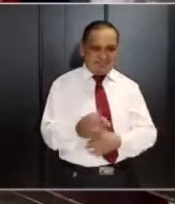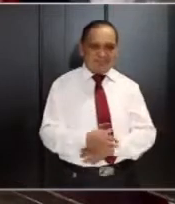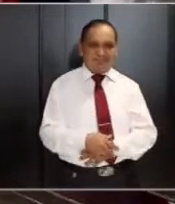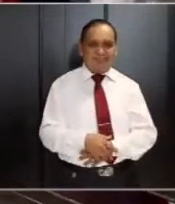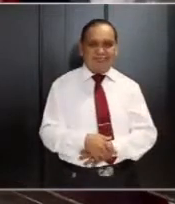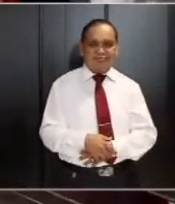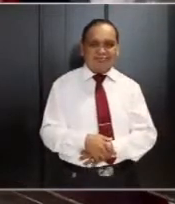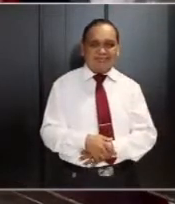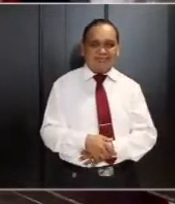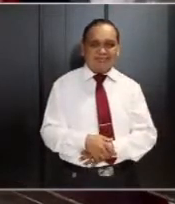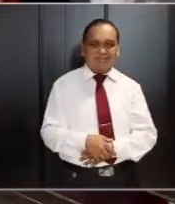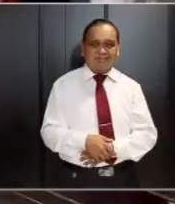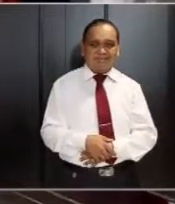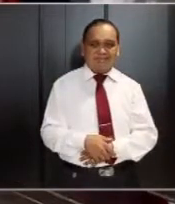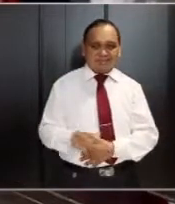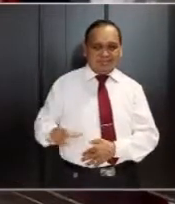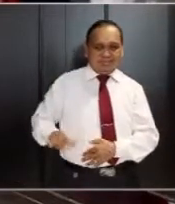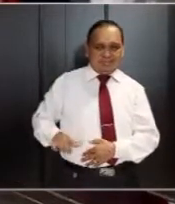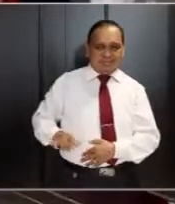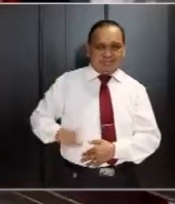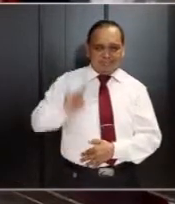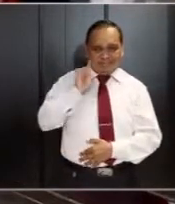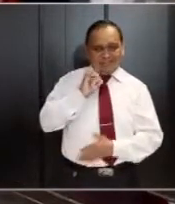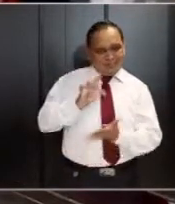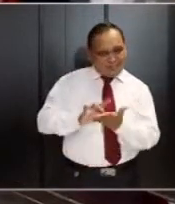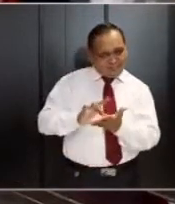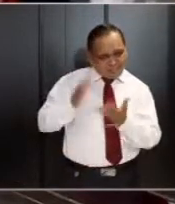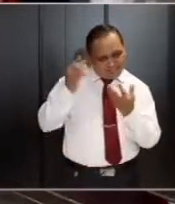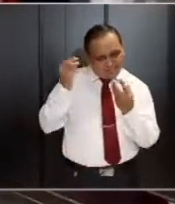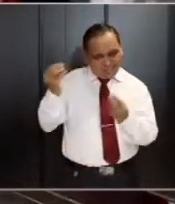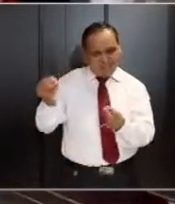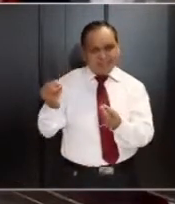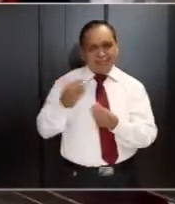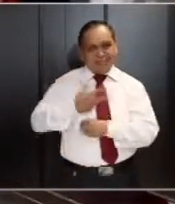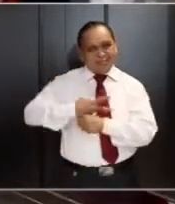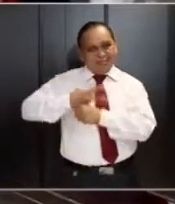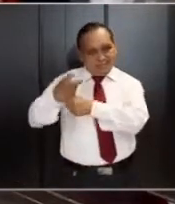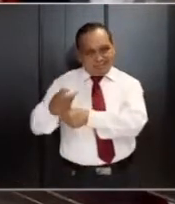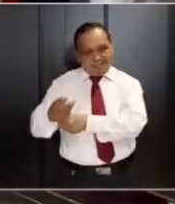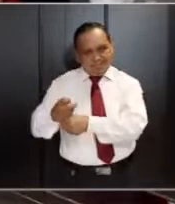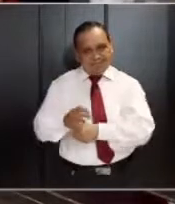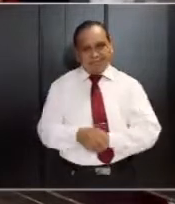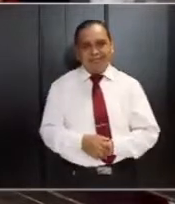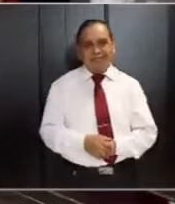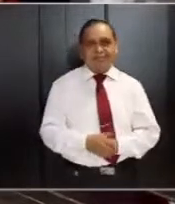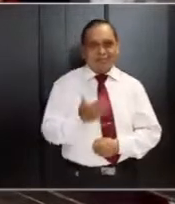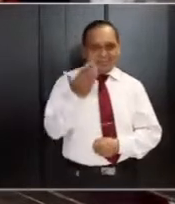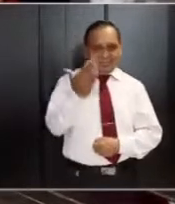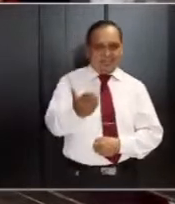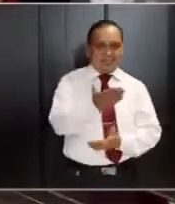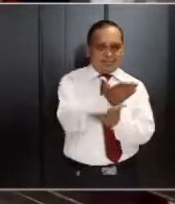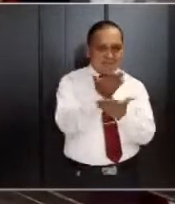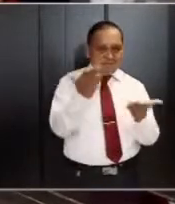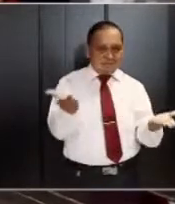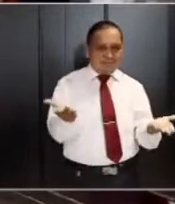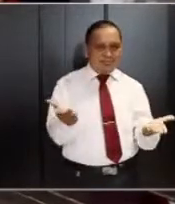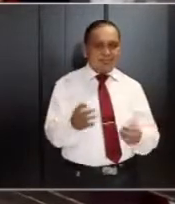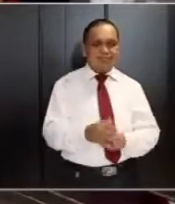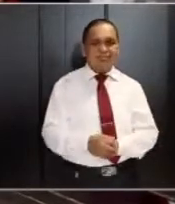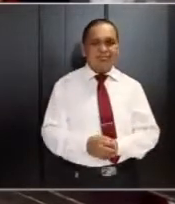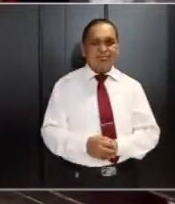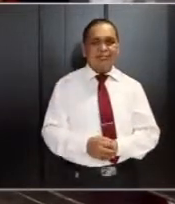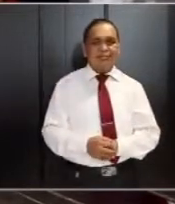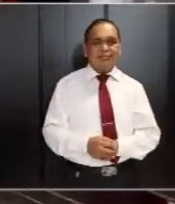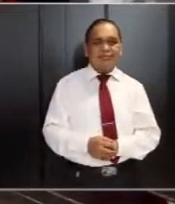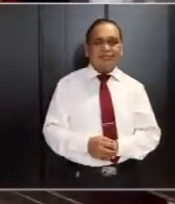Le agradezco bastante, gobernadora, su invitación. Gracias, mi amor. Gracias por muchas tenerte. Muchas gracias a ustedes y muchas gracias por